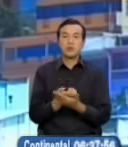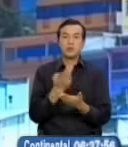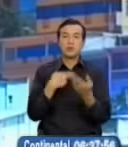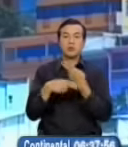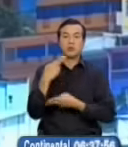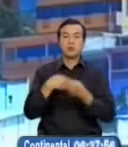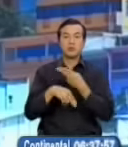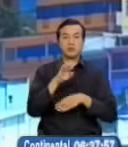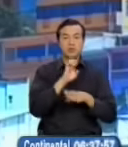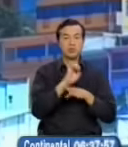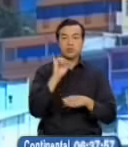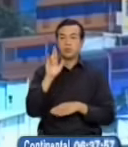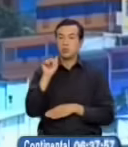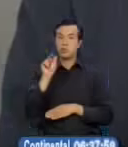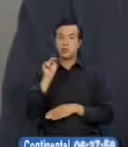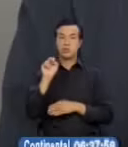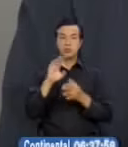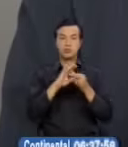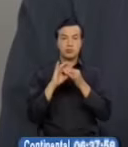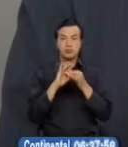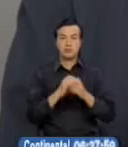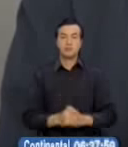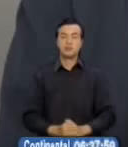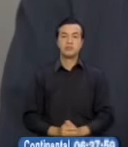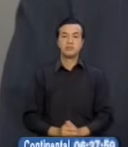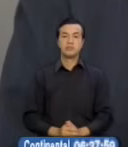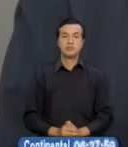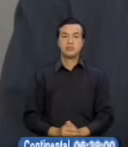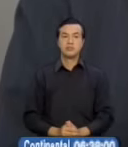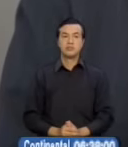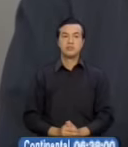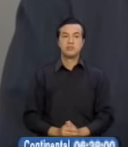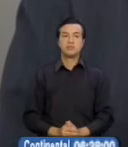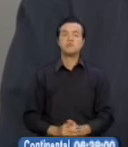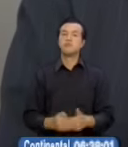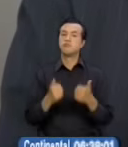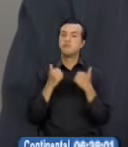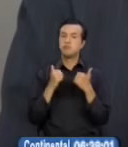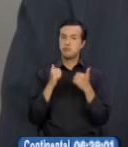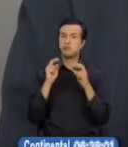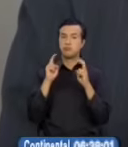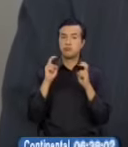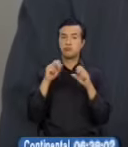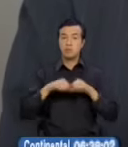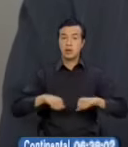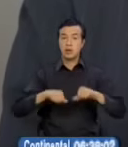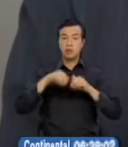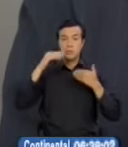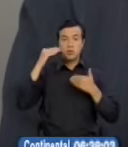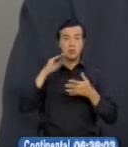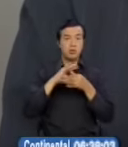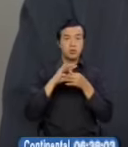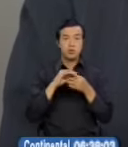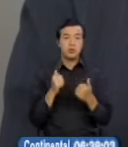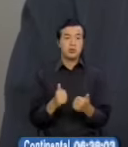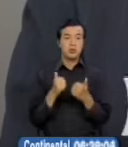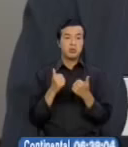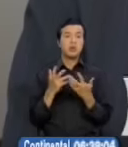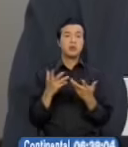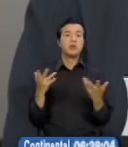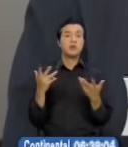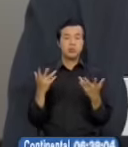comercio Ecuador-Irán. Tenemos buena relación en área política. Y